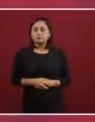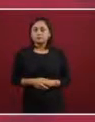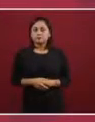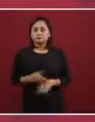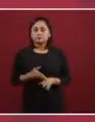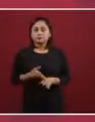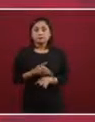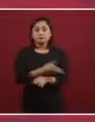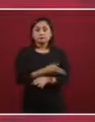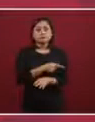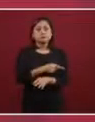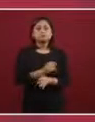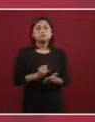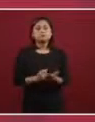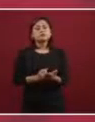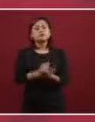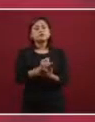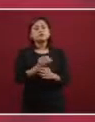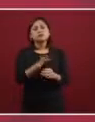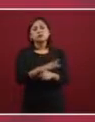decide